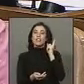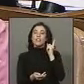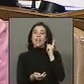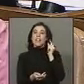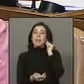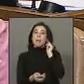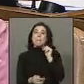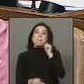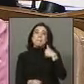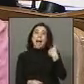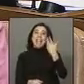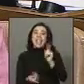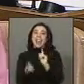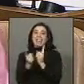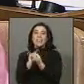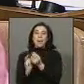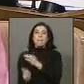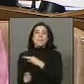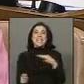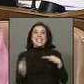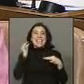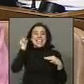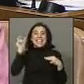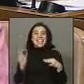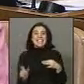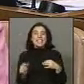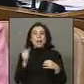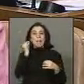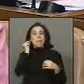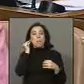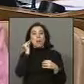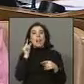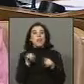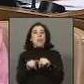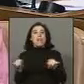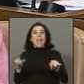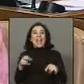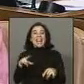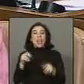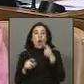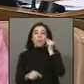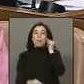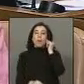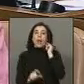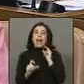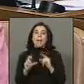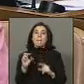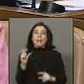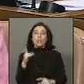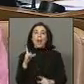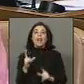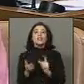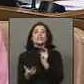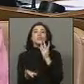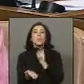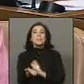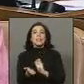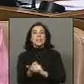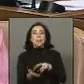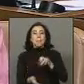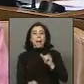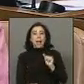mañana ministra de la Mujer y de la Equidad de Género, Claudia Pascual, a la subsecretaria Gloria